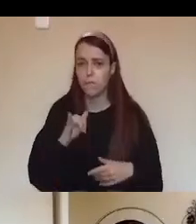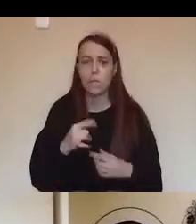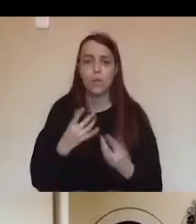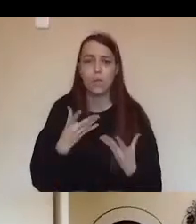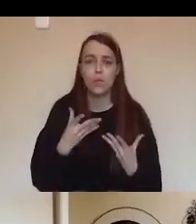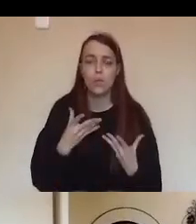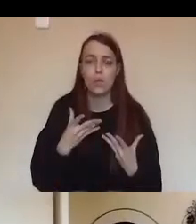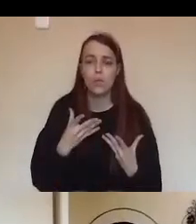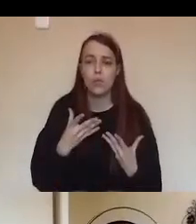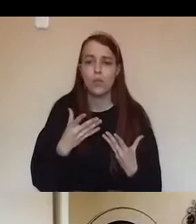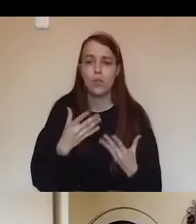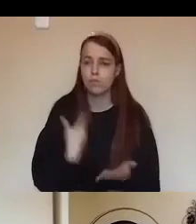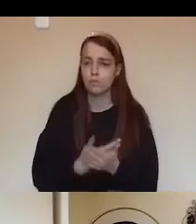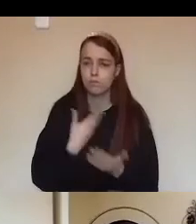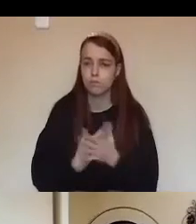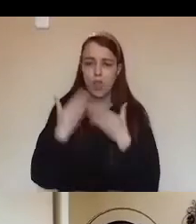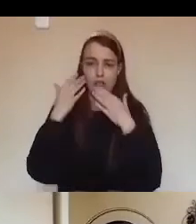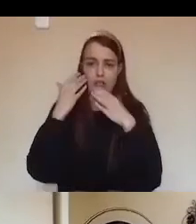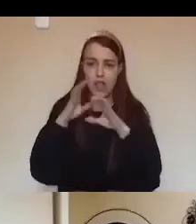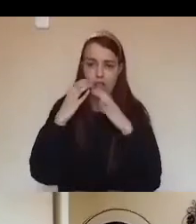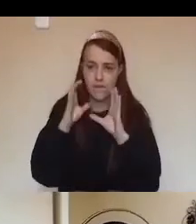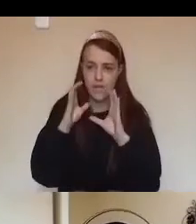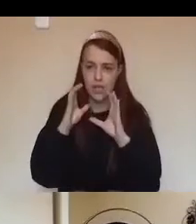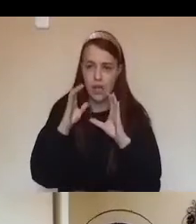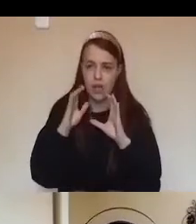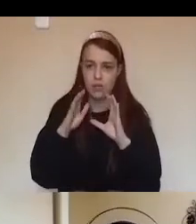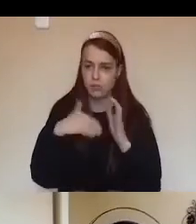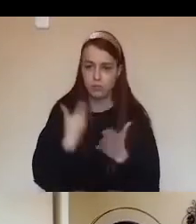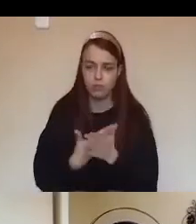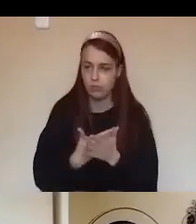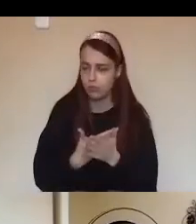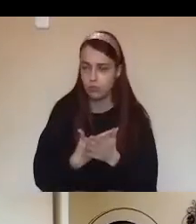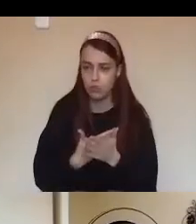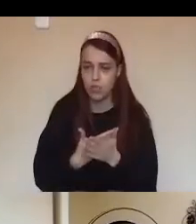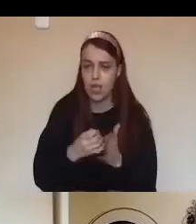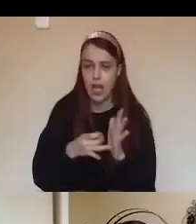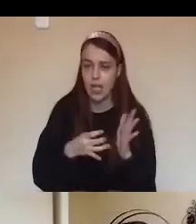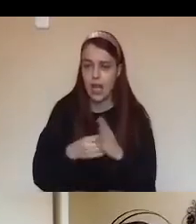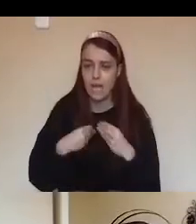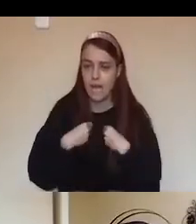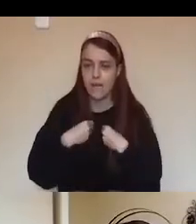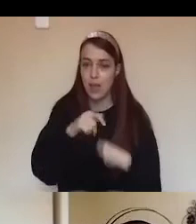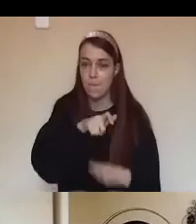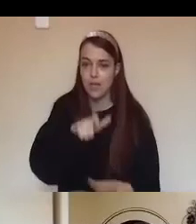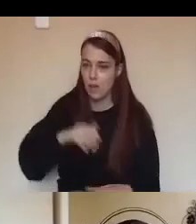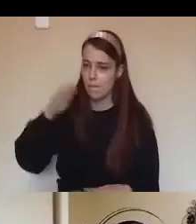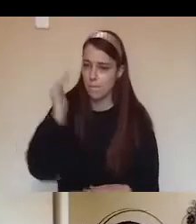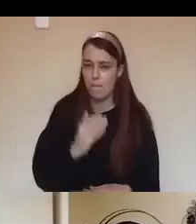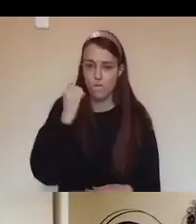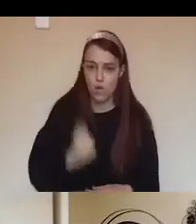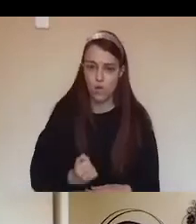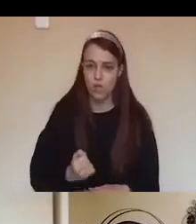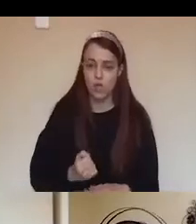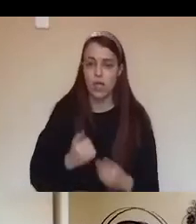hay muchísima evidencia científica que muestra el impacto que tiene en la calidad de vida de las personas el contacto